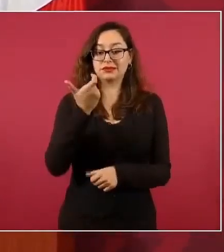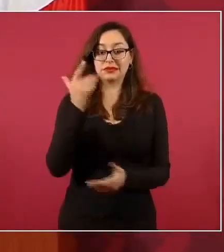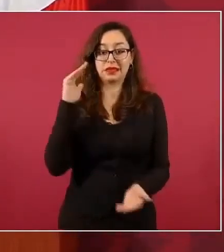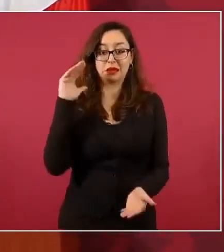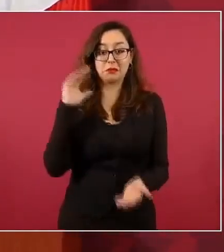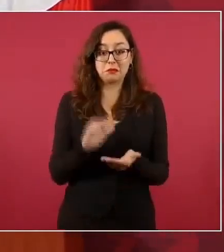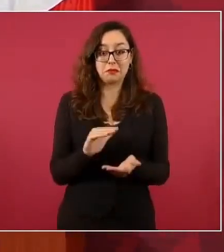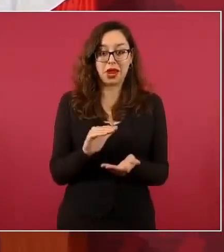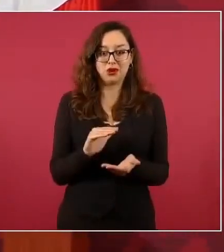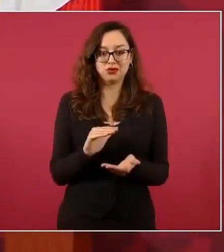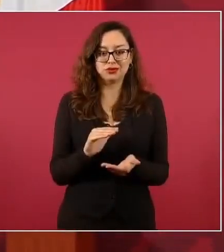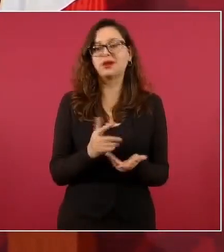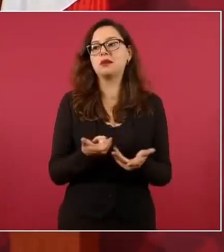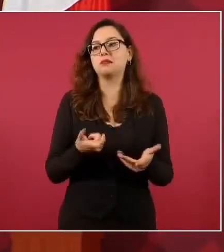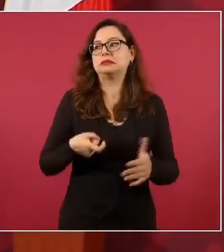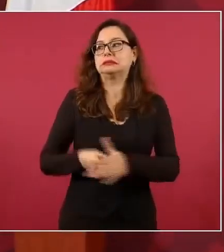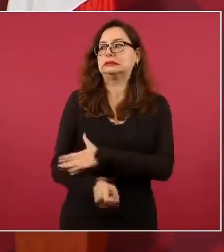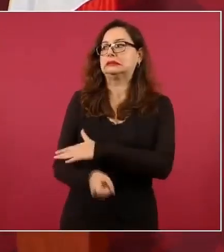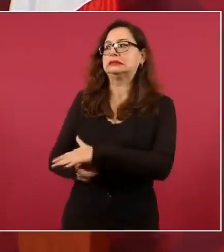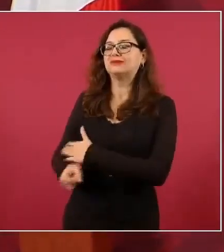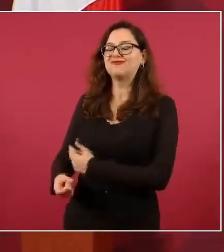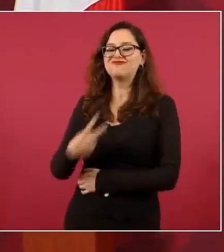bien habido y mal habido,